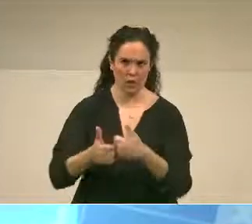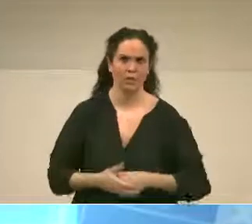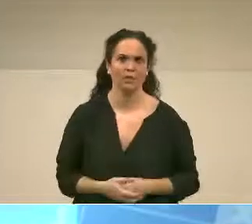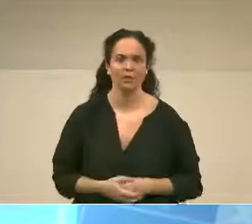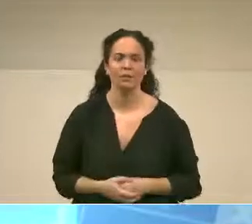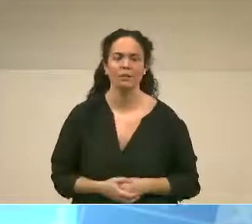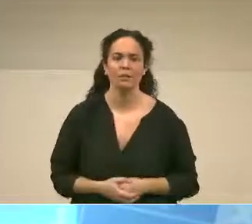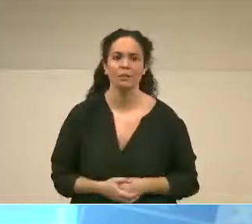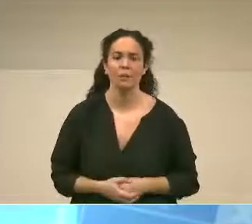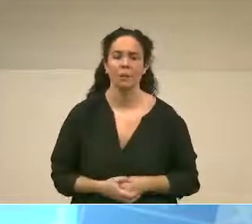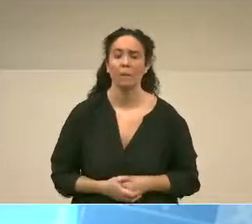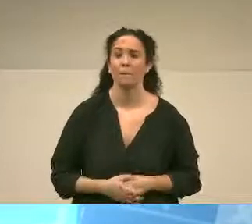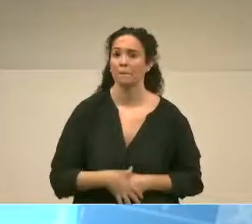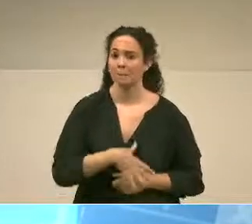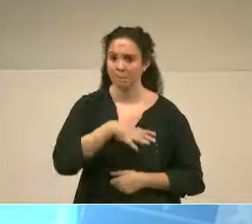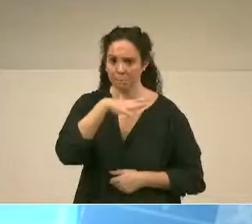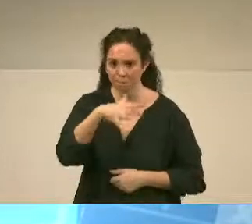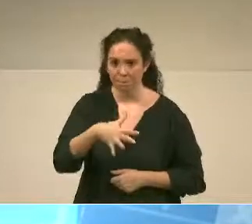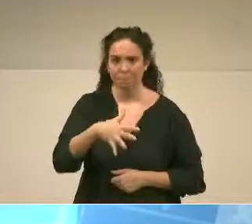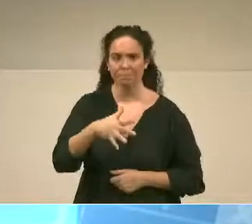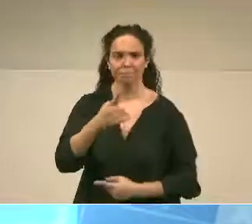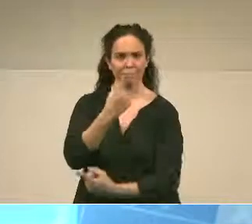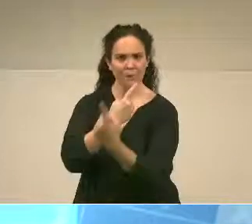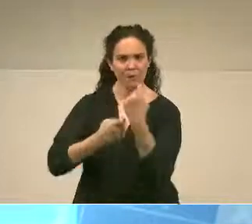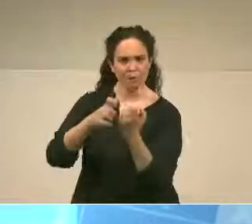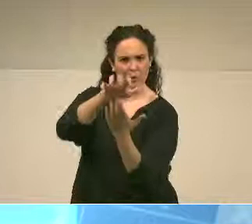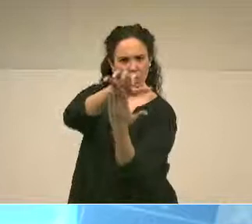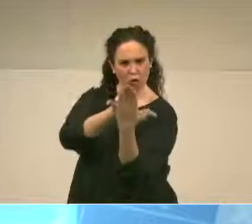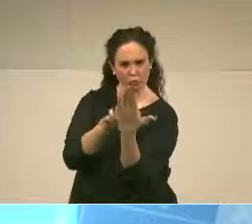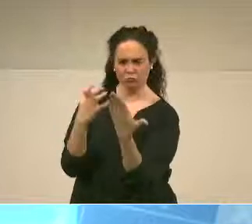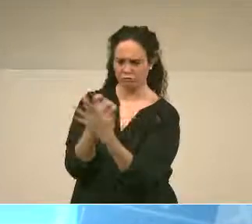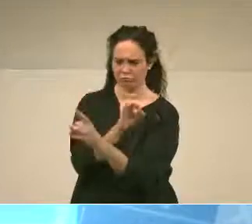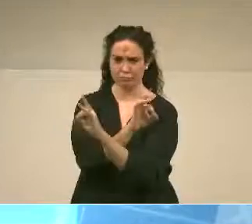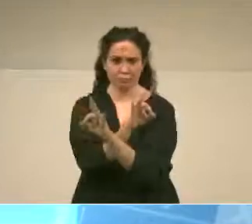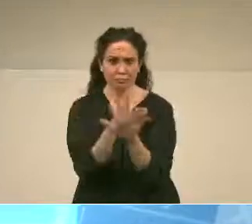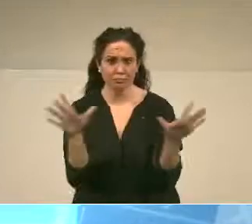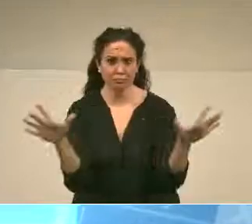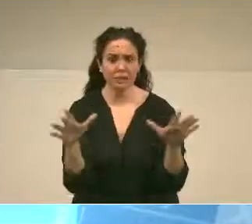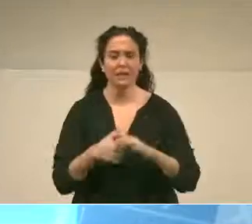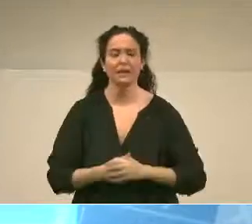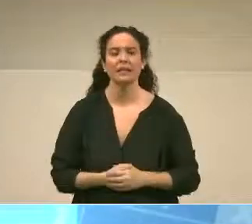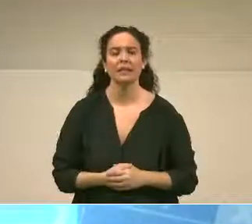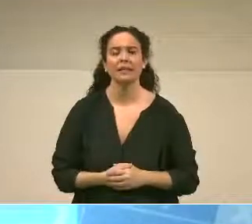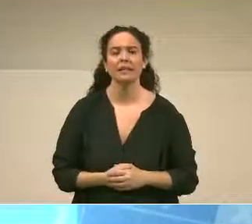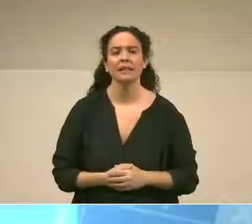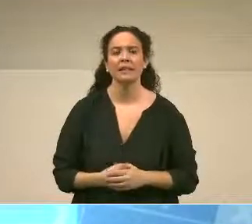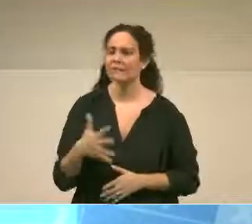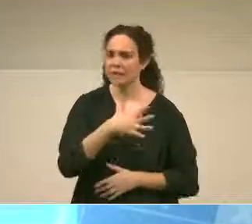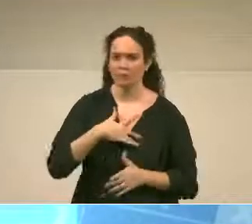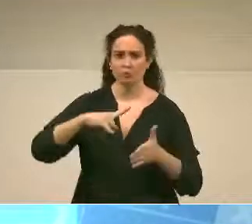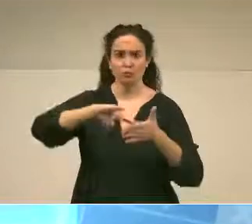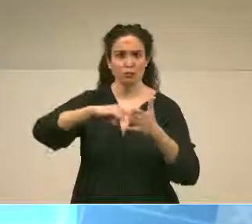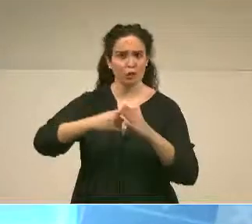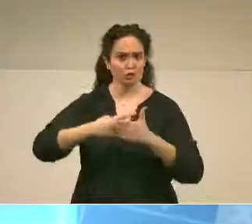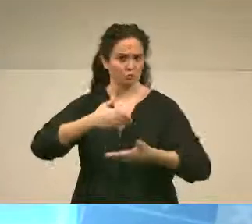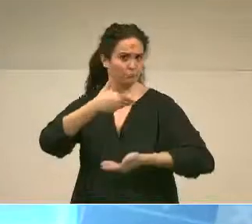Horretarako, hor daukazue informazio guztia eta kontutan izan ditugu aurrera eramango ditugun proiektuak